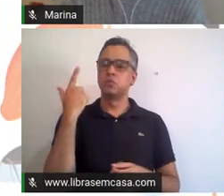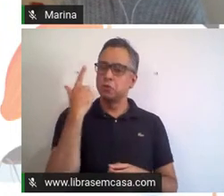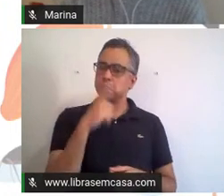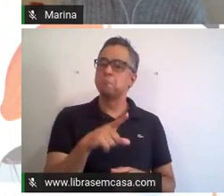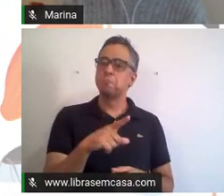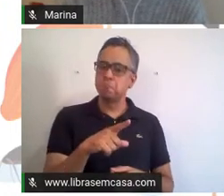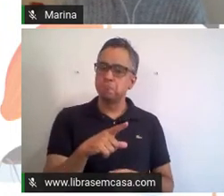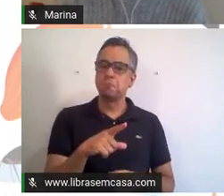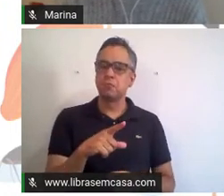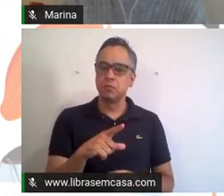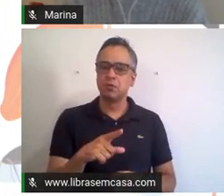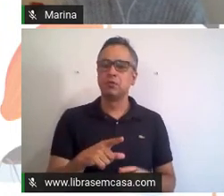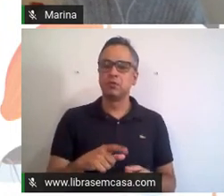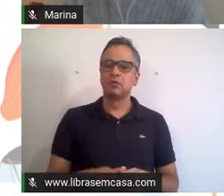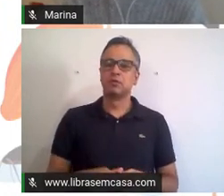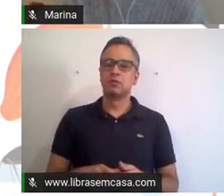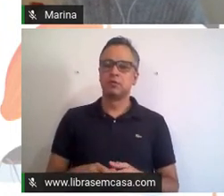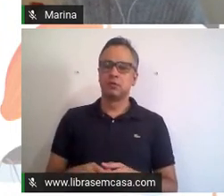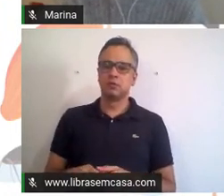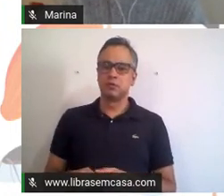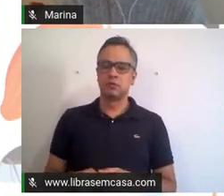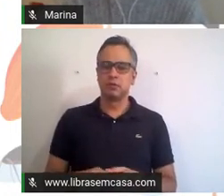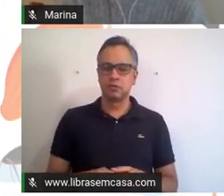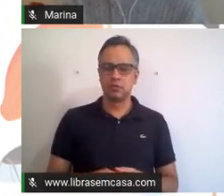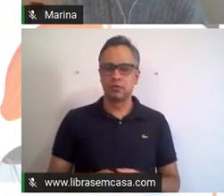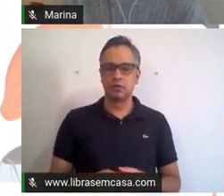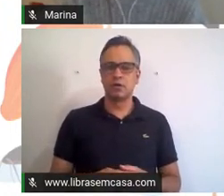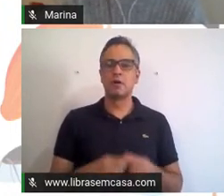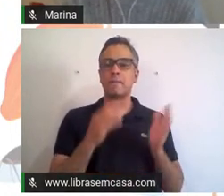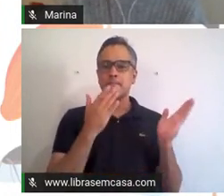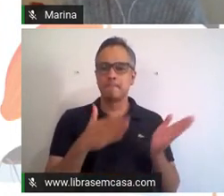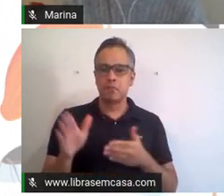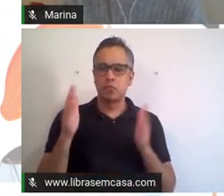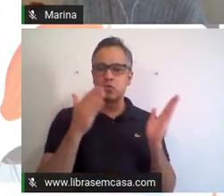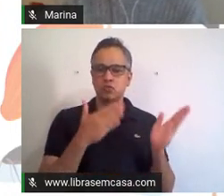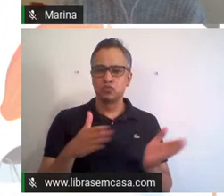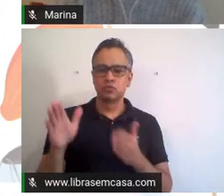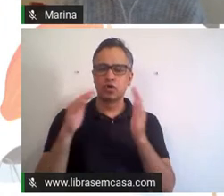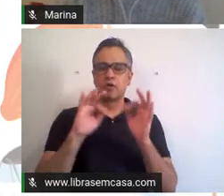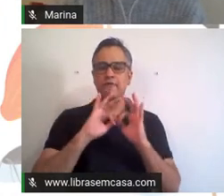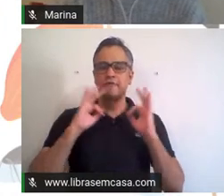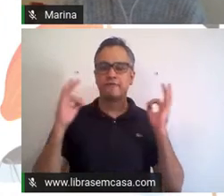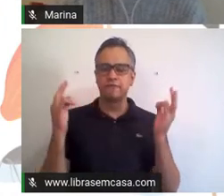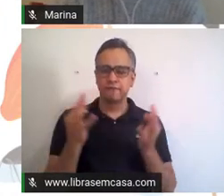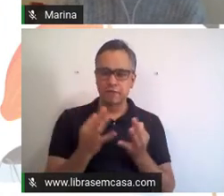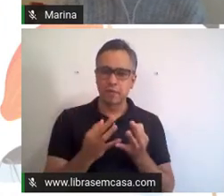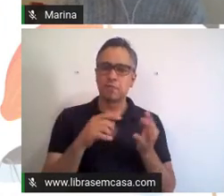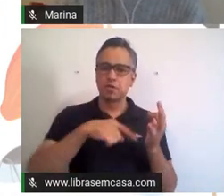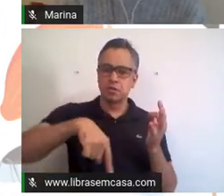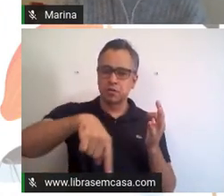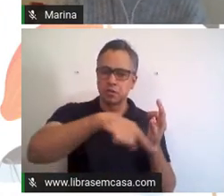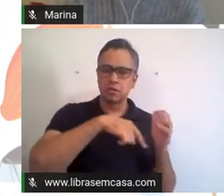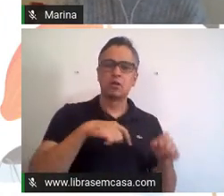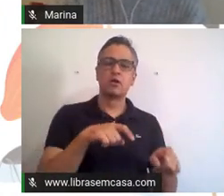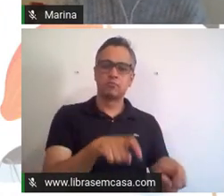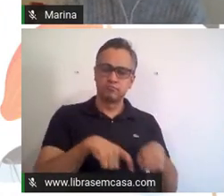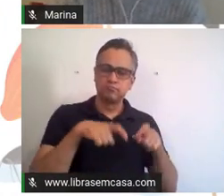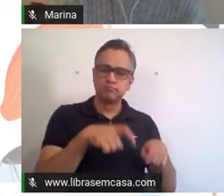brindar ese acceso a la tierra para la producción. Estas familias, que son las que producen nuestros